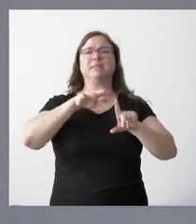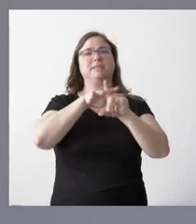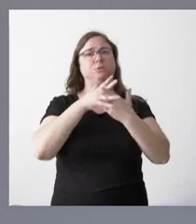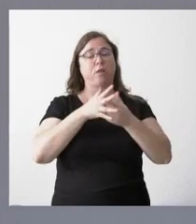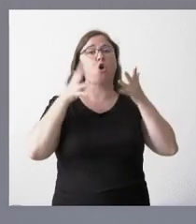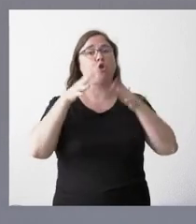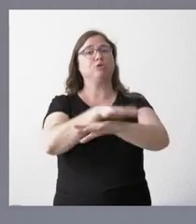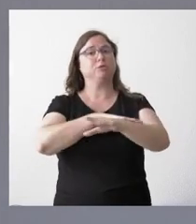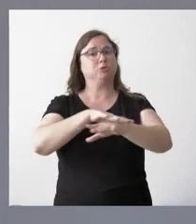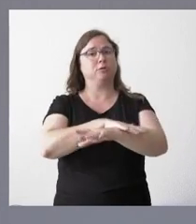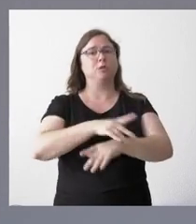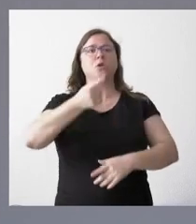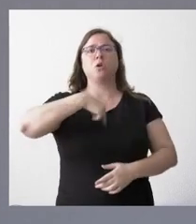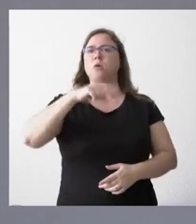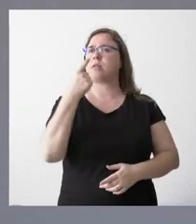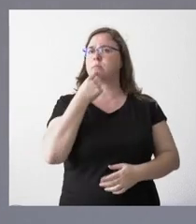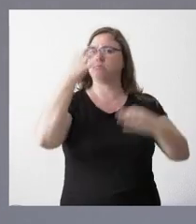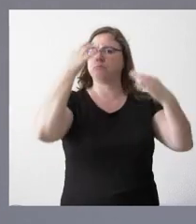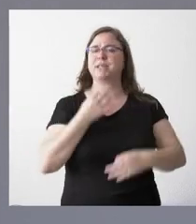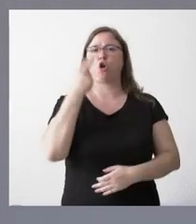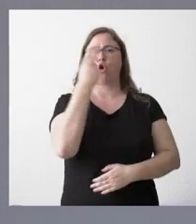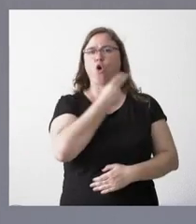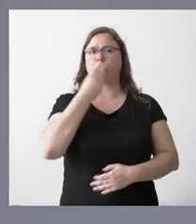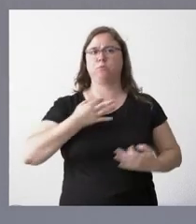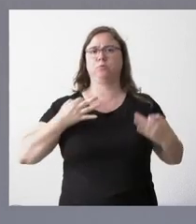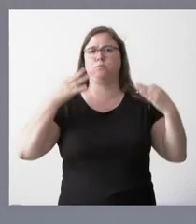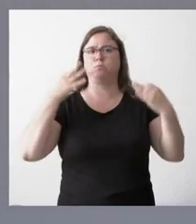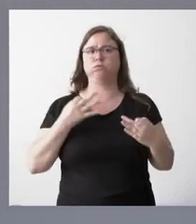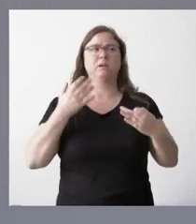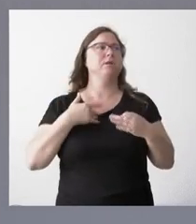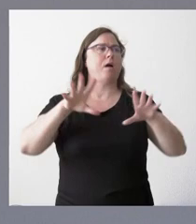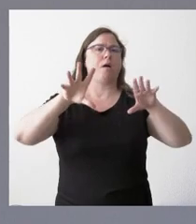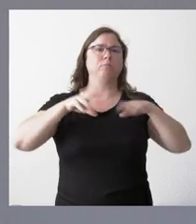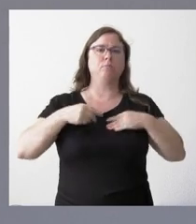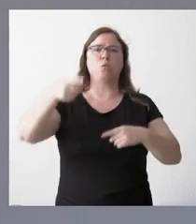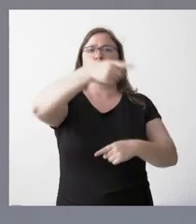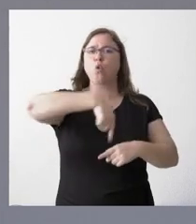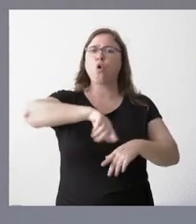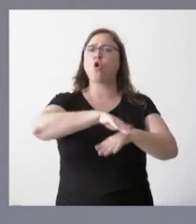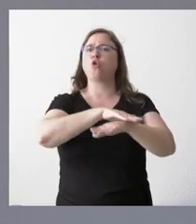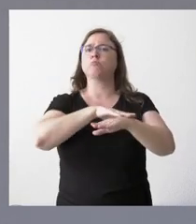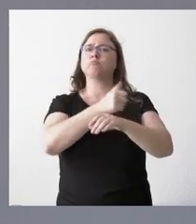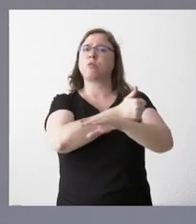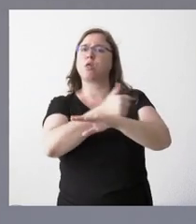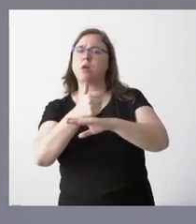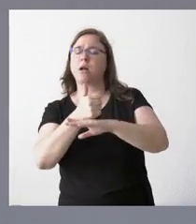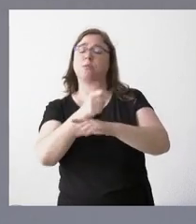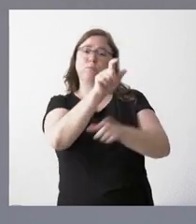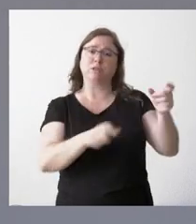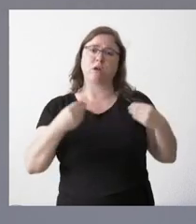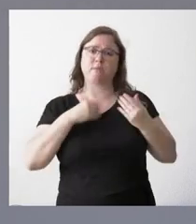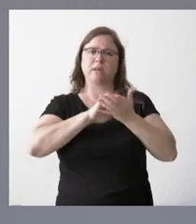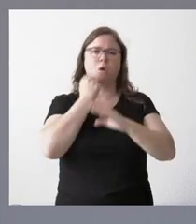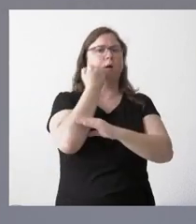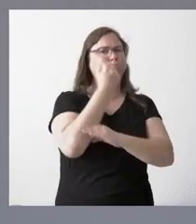Gobierno. Reafirmamos desde aquí nuestro firme compromiso que hemos asumido con los ciudadanos, nuestra vocación de trabajo al servicio de los ciudadanos de Castilla y